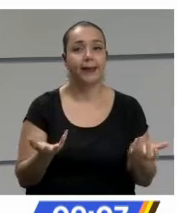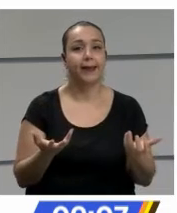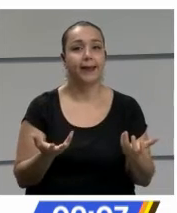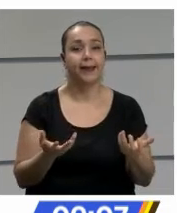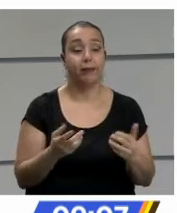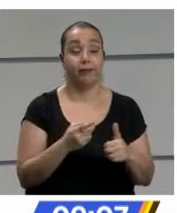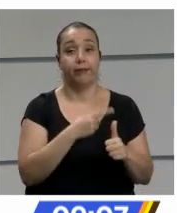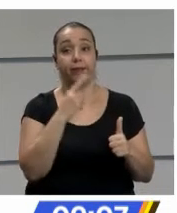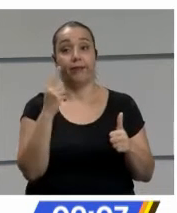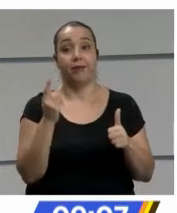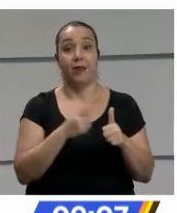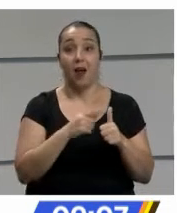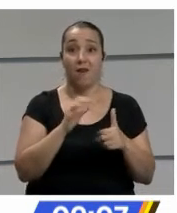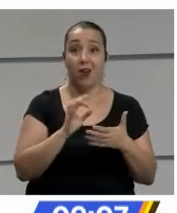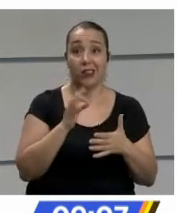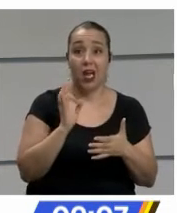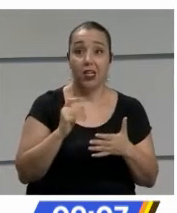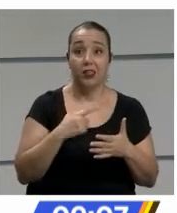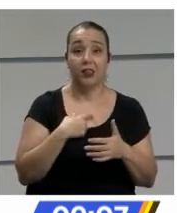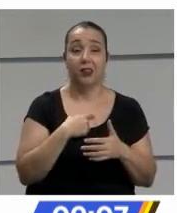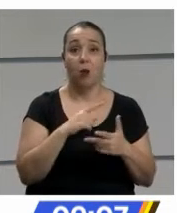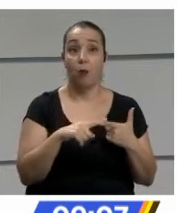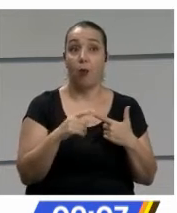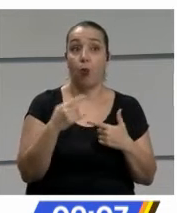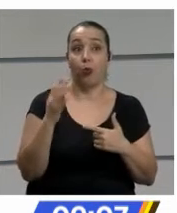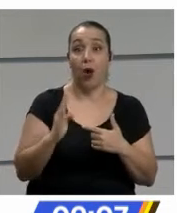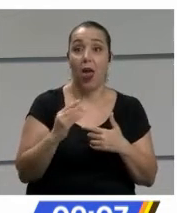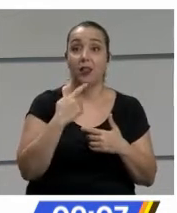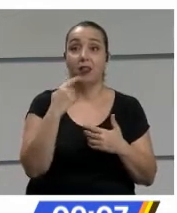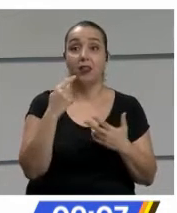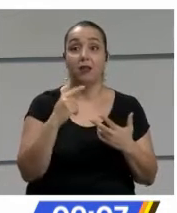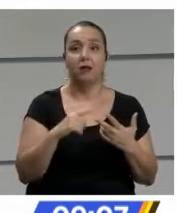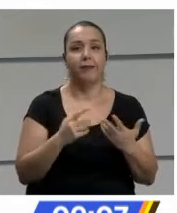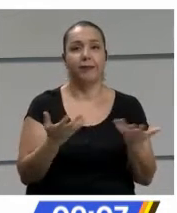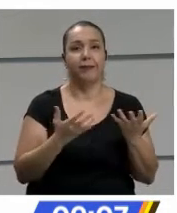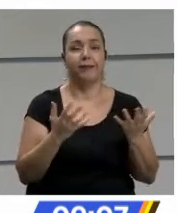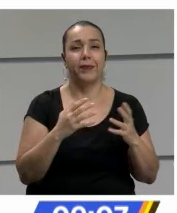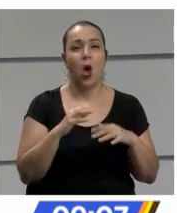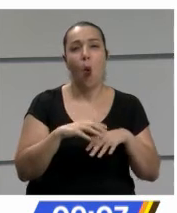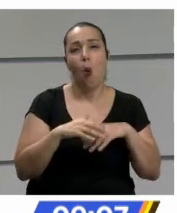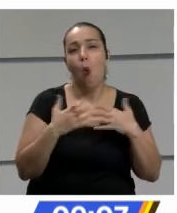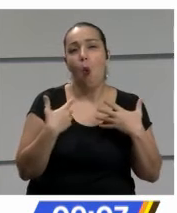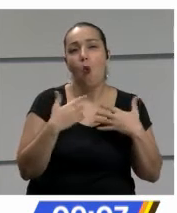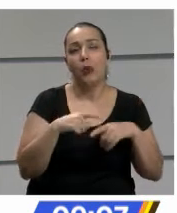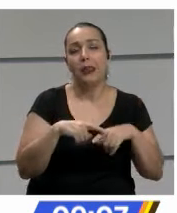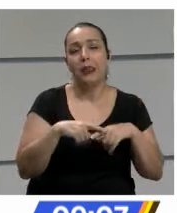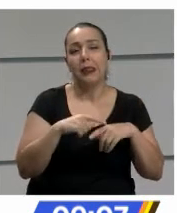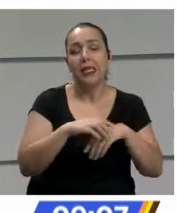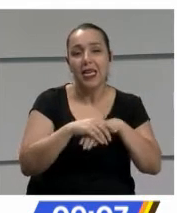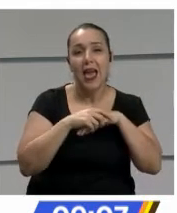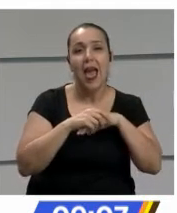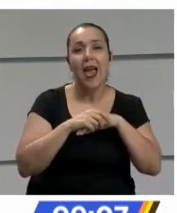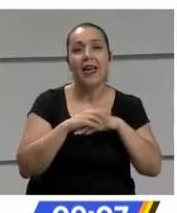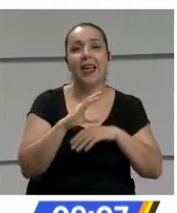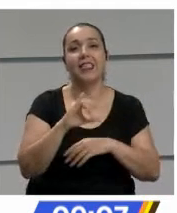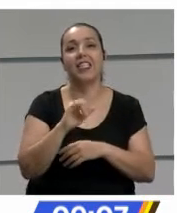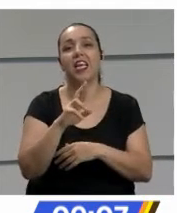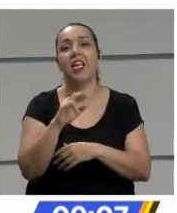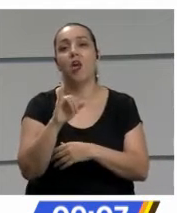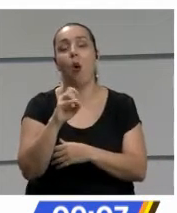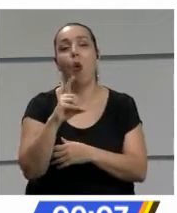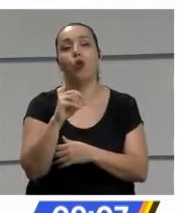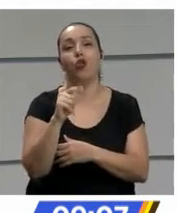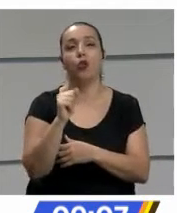afrocostarricenses? ¿Francés, portugués o inglés criollo?